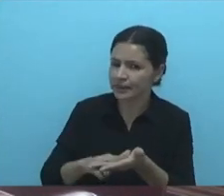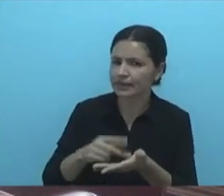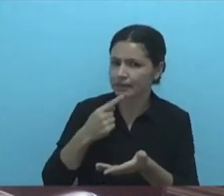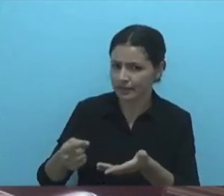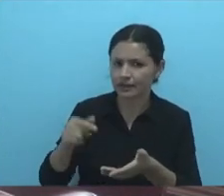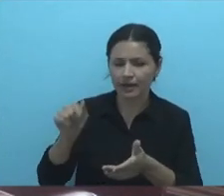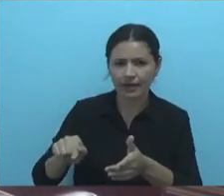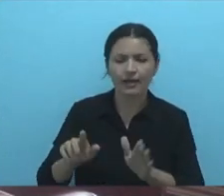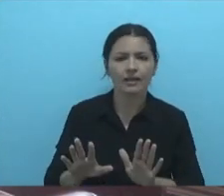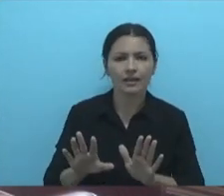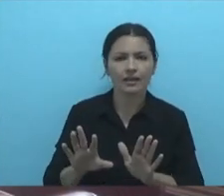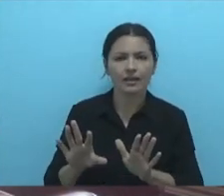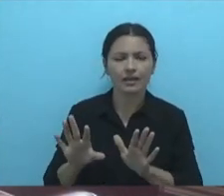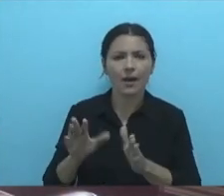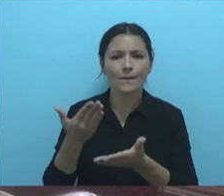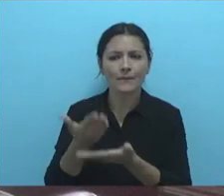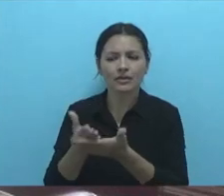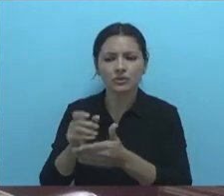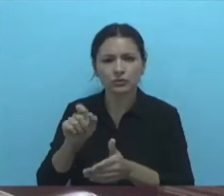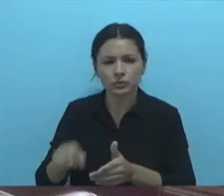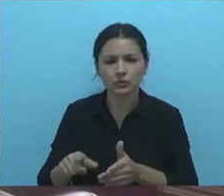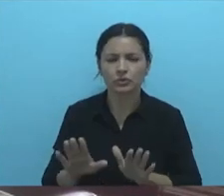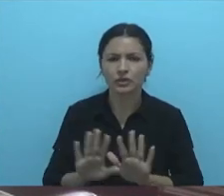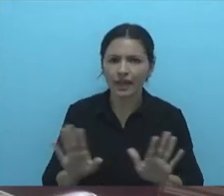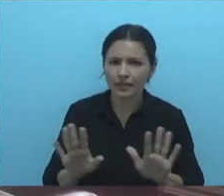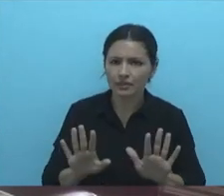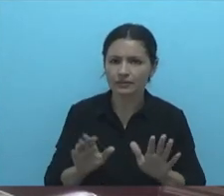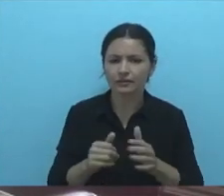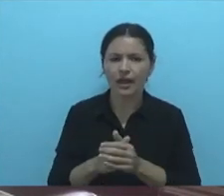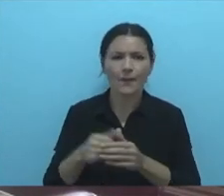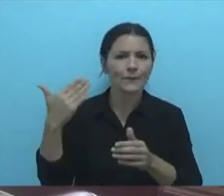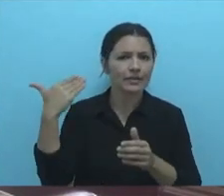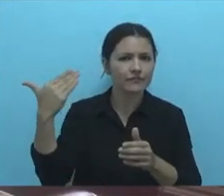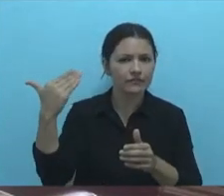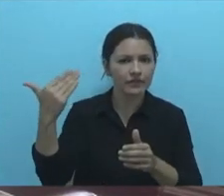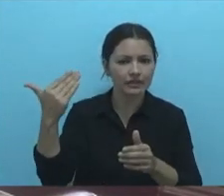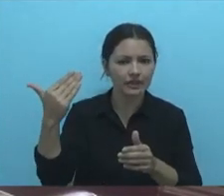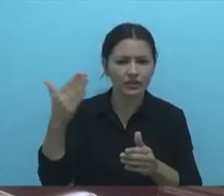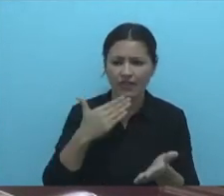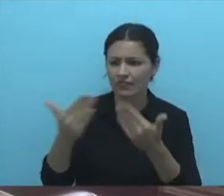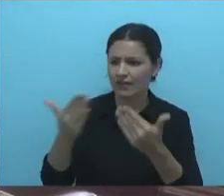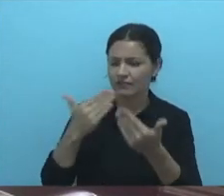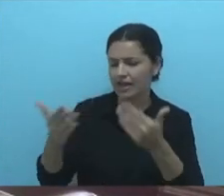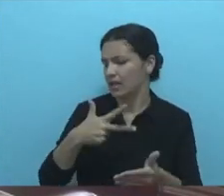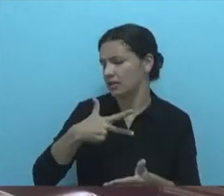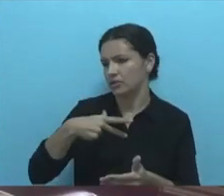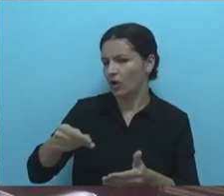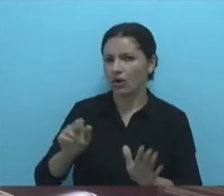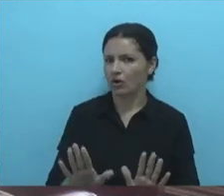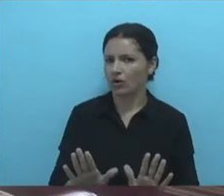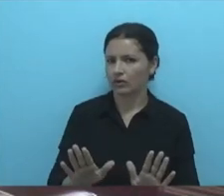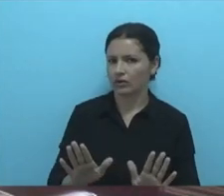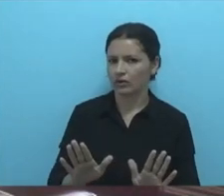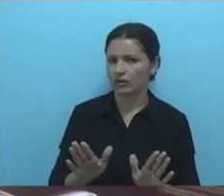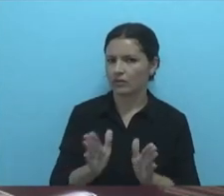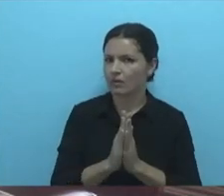sepa que tenía que ver con el planteo que habían hecho las manifestaciones no se discuten muchacho Esto es